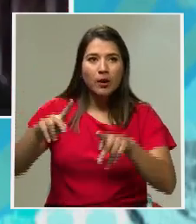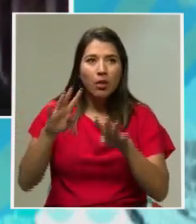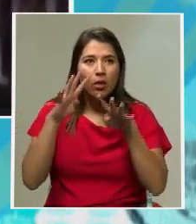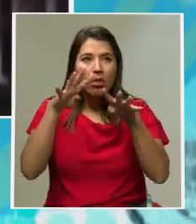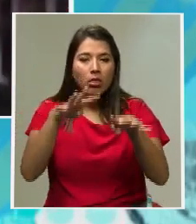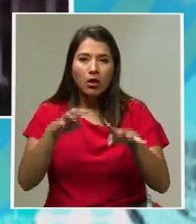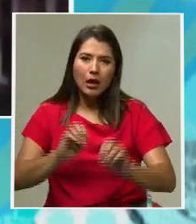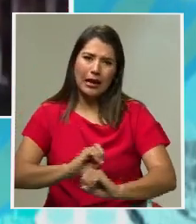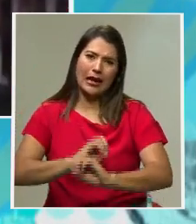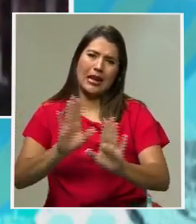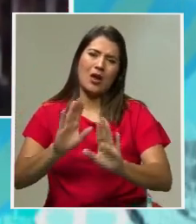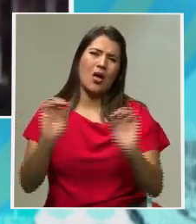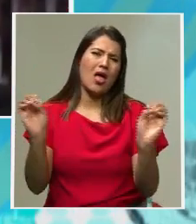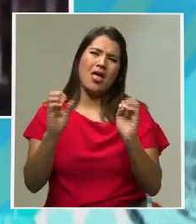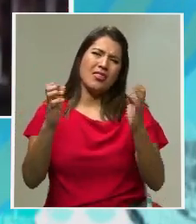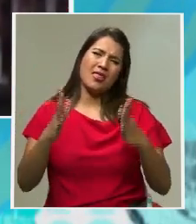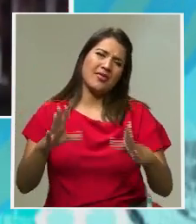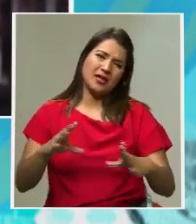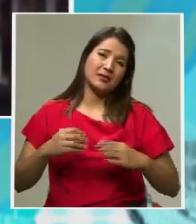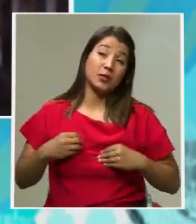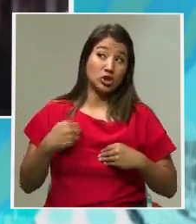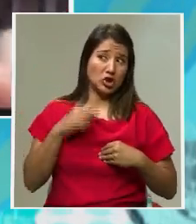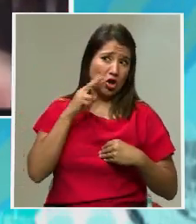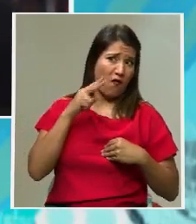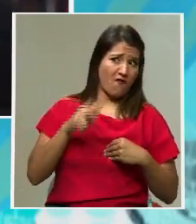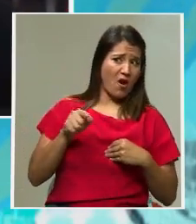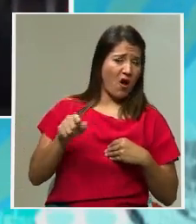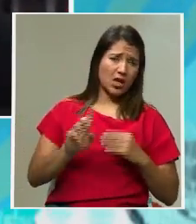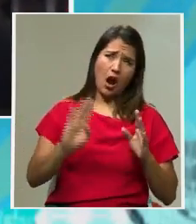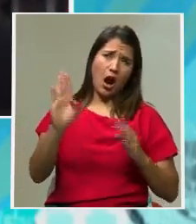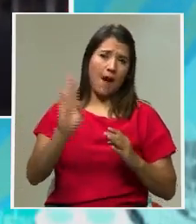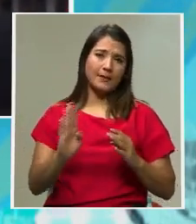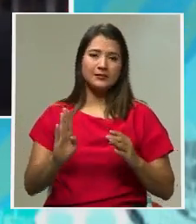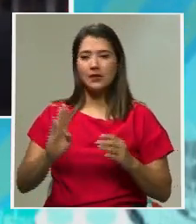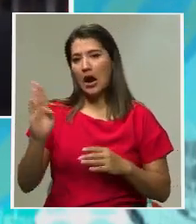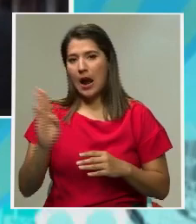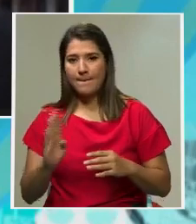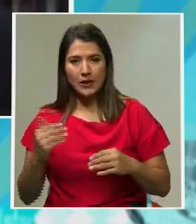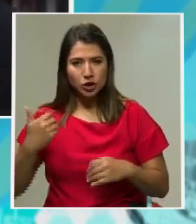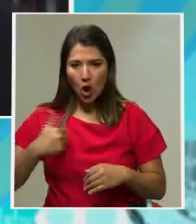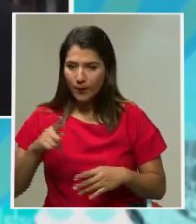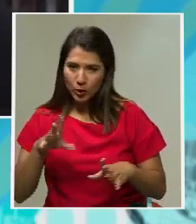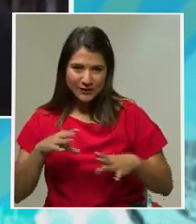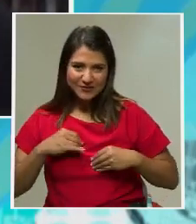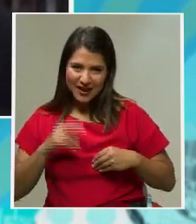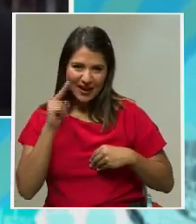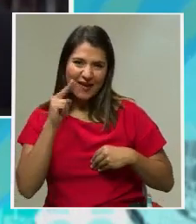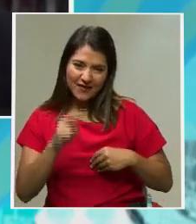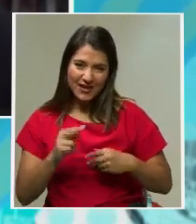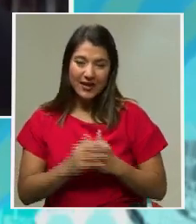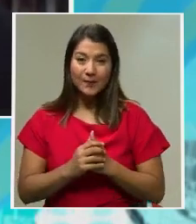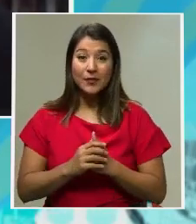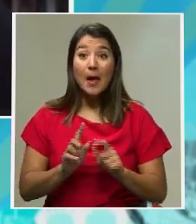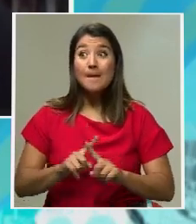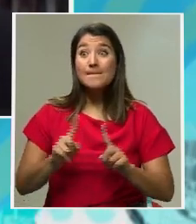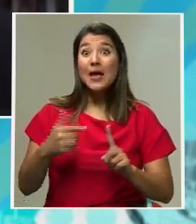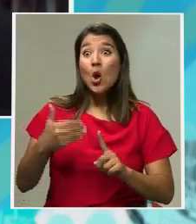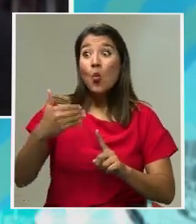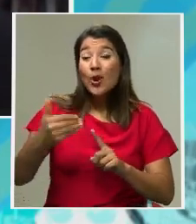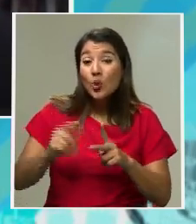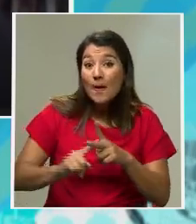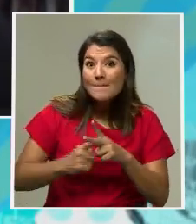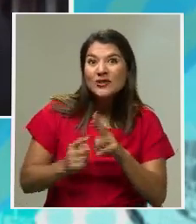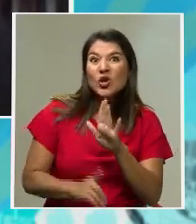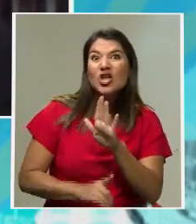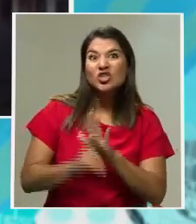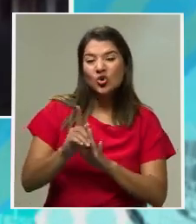nadie aceptaba, menos los hombres, ¿verdad? Cuando empezó el fenómeno de las series, yo te confieso que